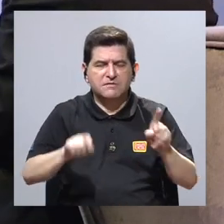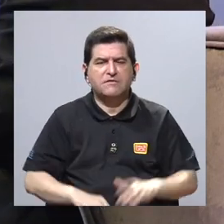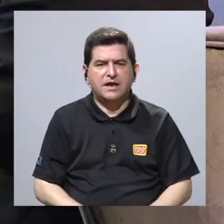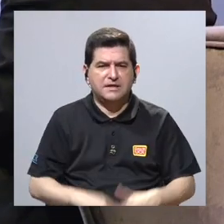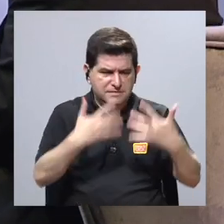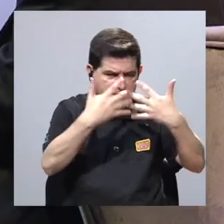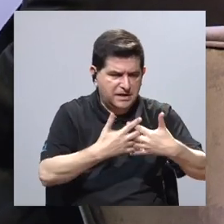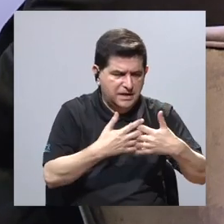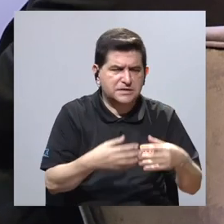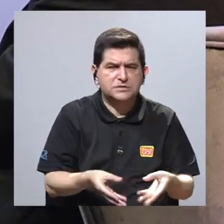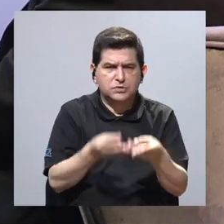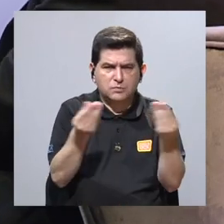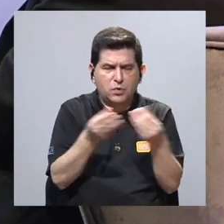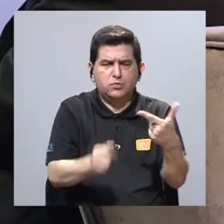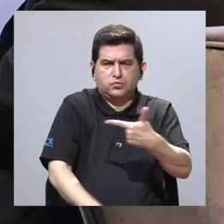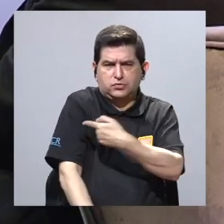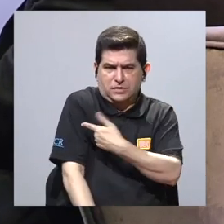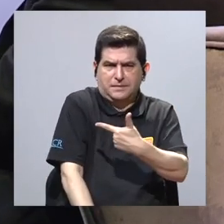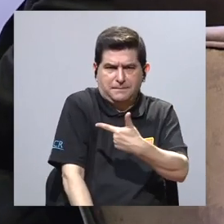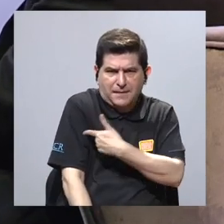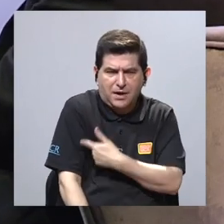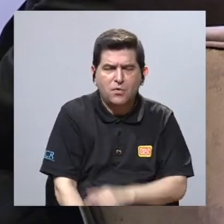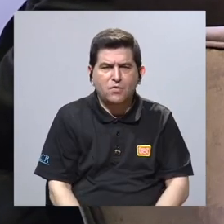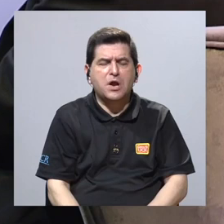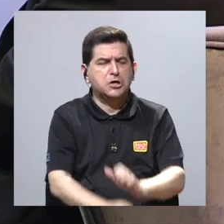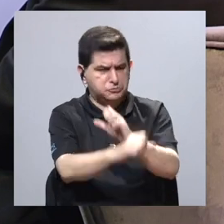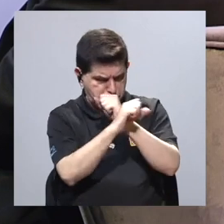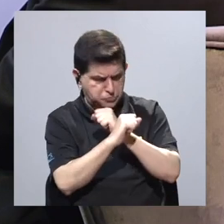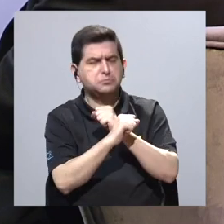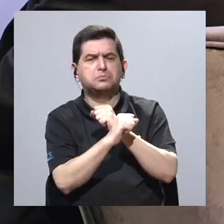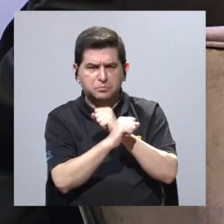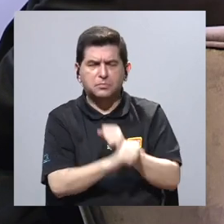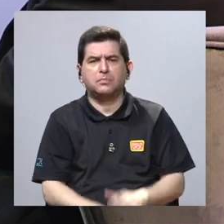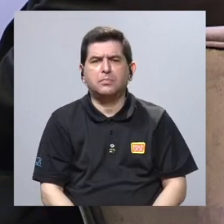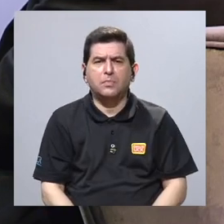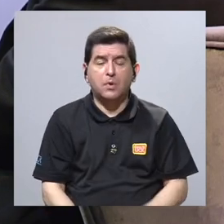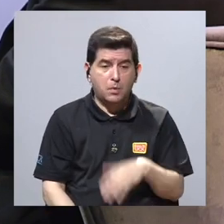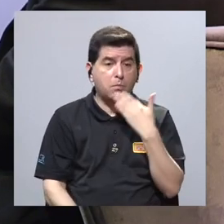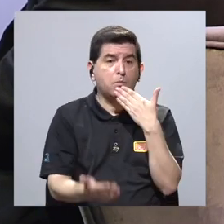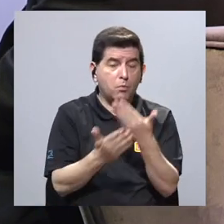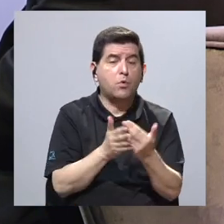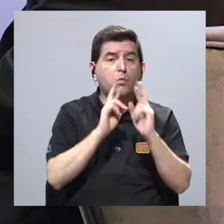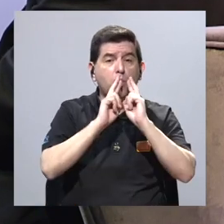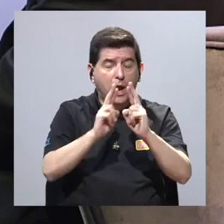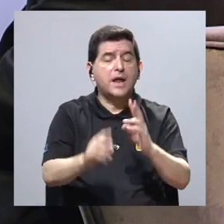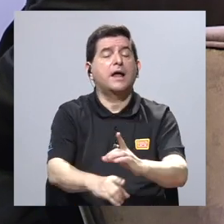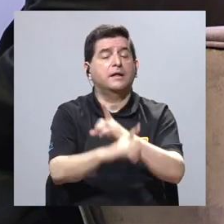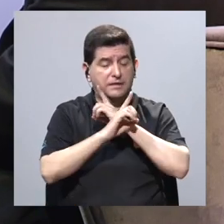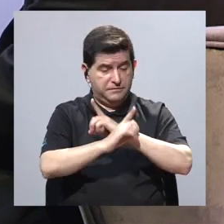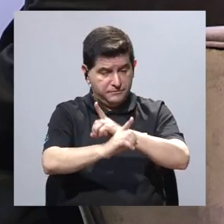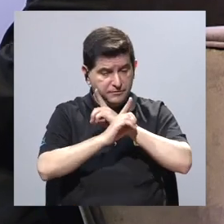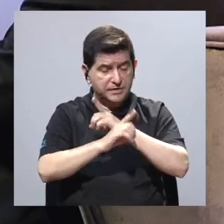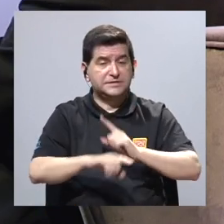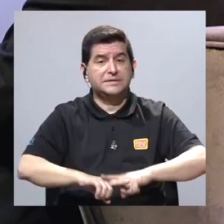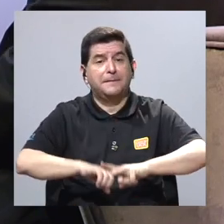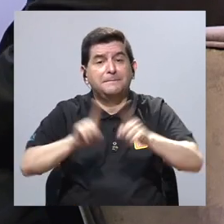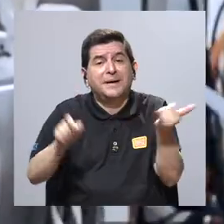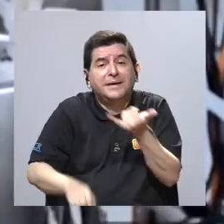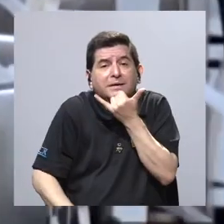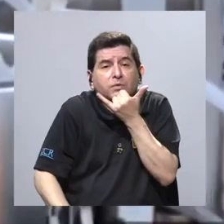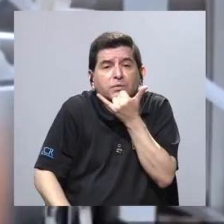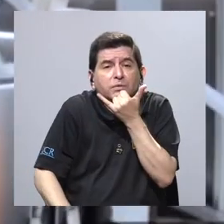producido vacunas realmente seguras, con una muy buena respuesta inmune, pero